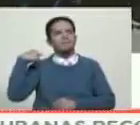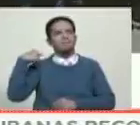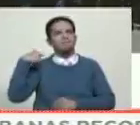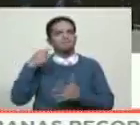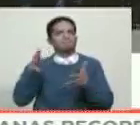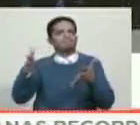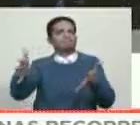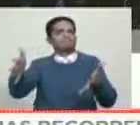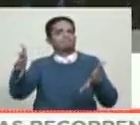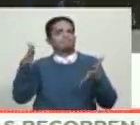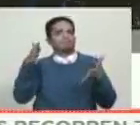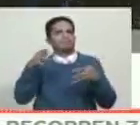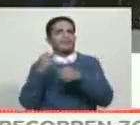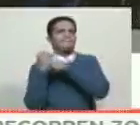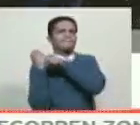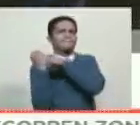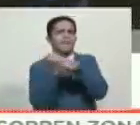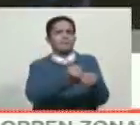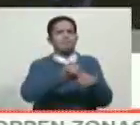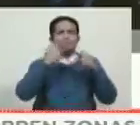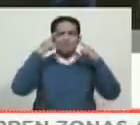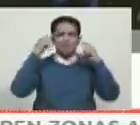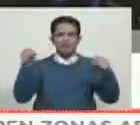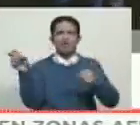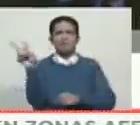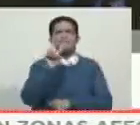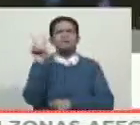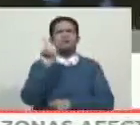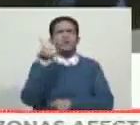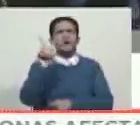titularon campeones del béisbol venezolano,